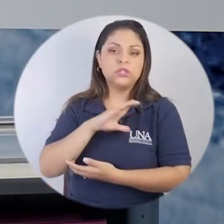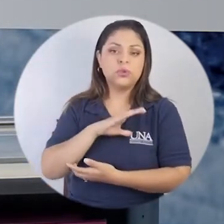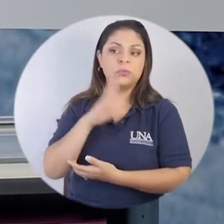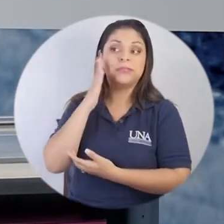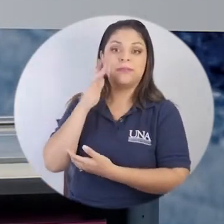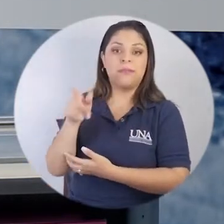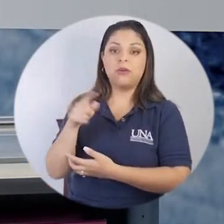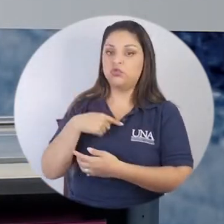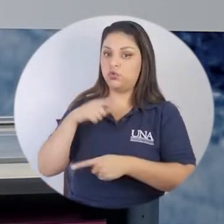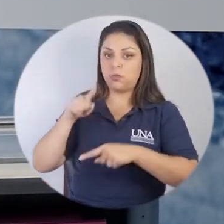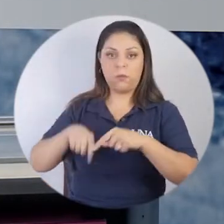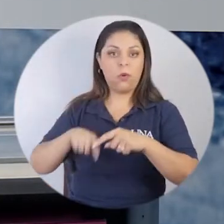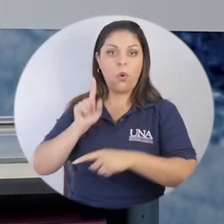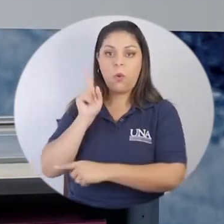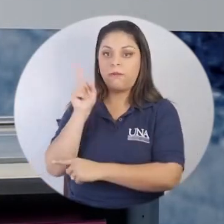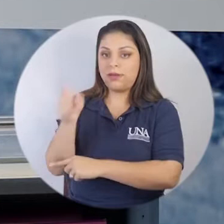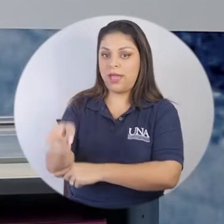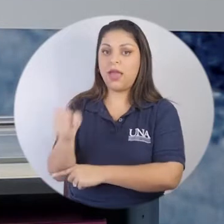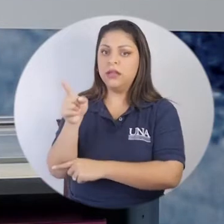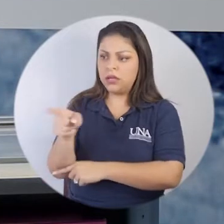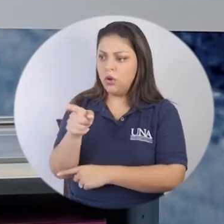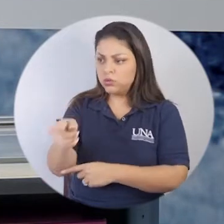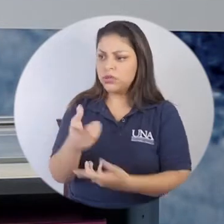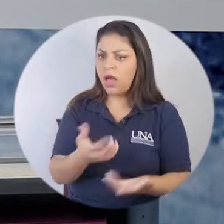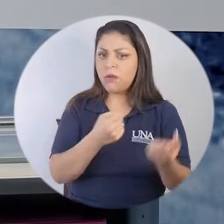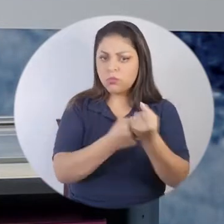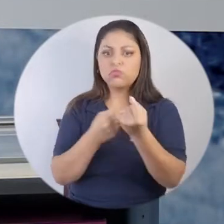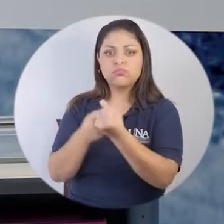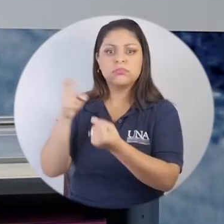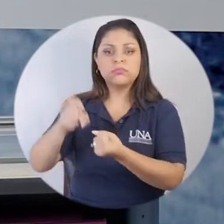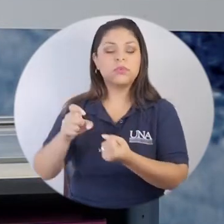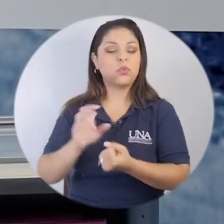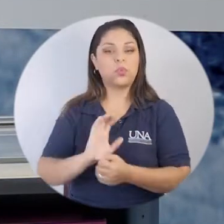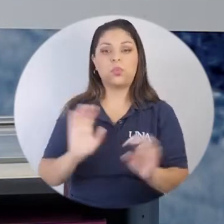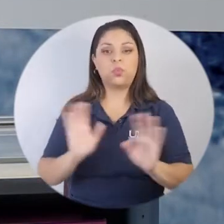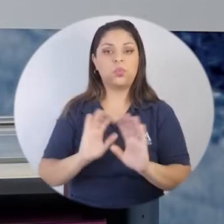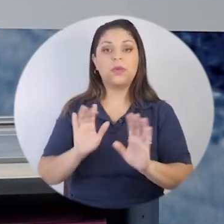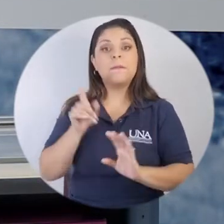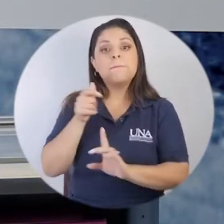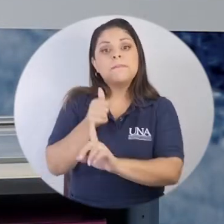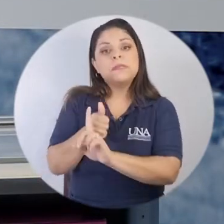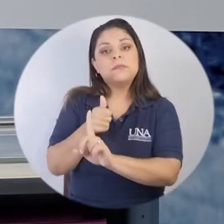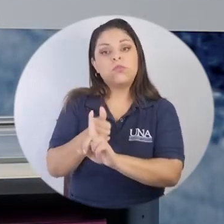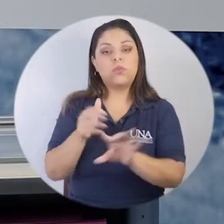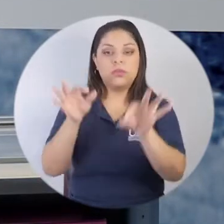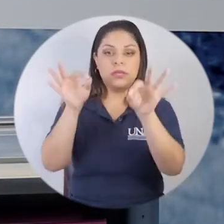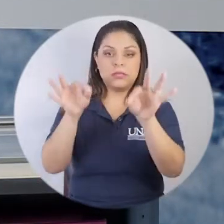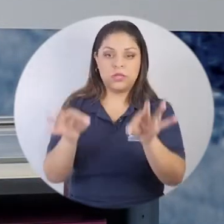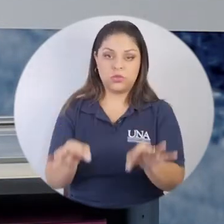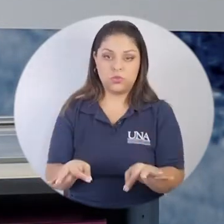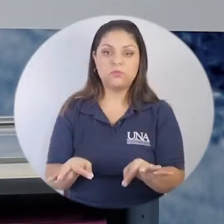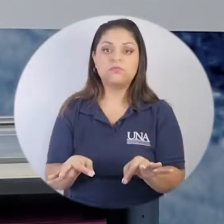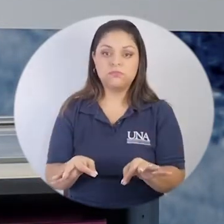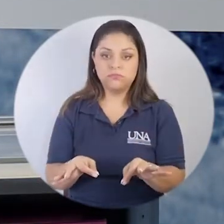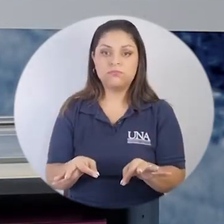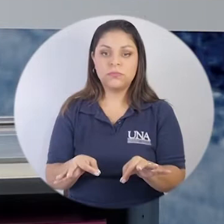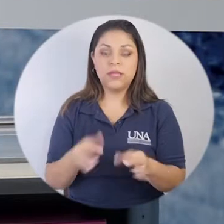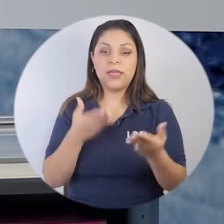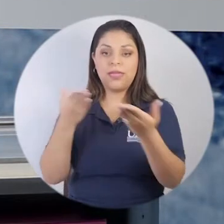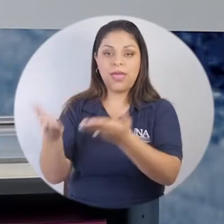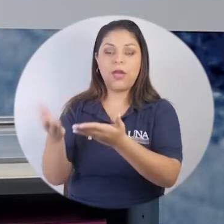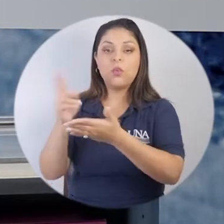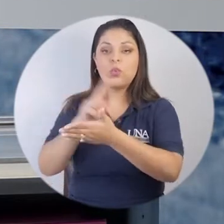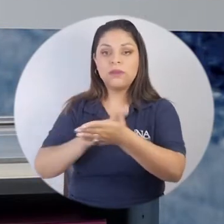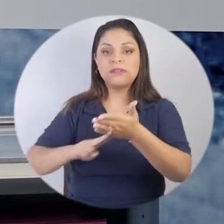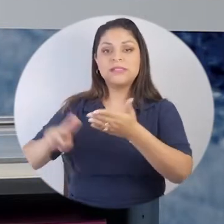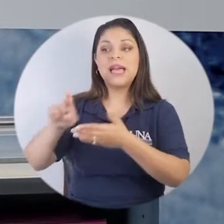tiene una condición, no los podemos en ningún momento obligar, ¿verdad? A que ellos reciban todos los apoyos o los servicios diferentes que se